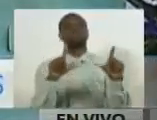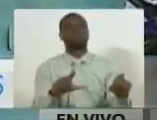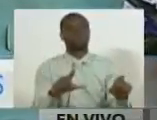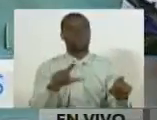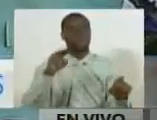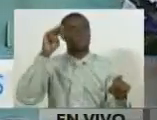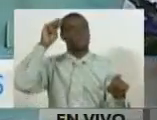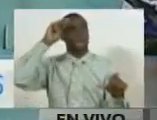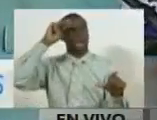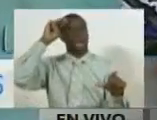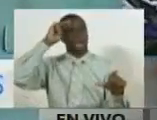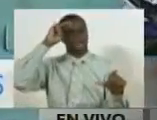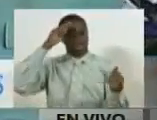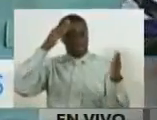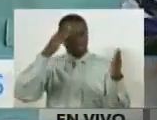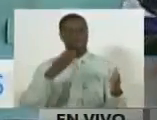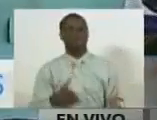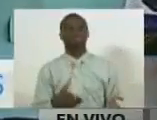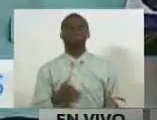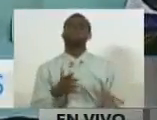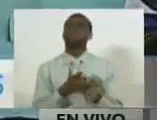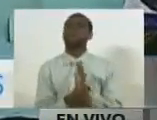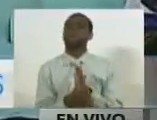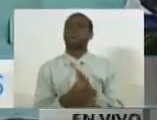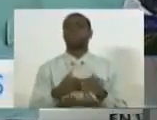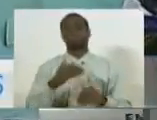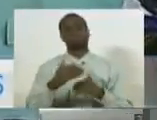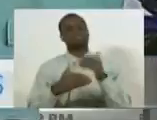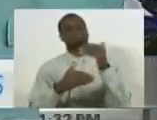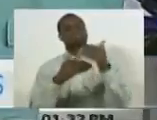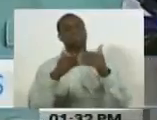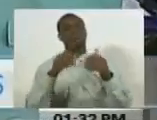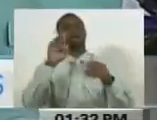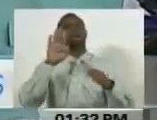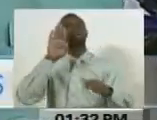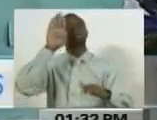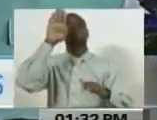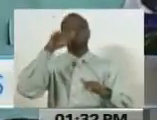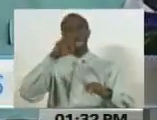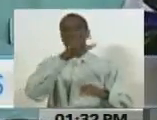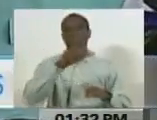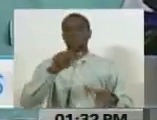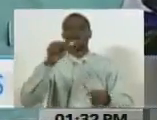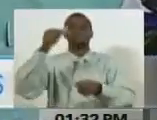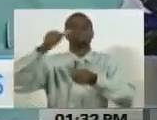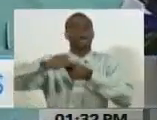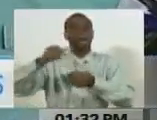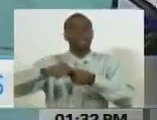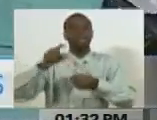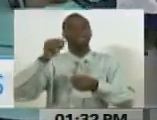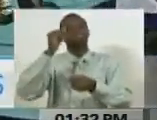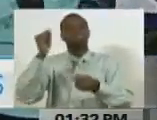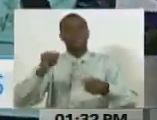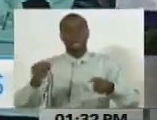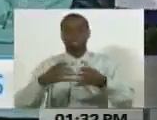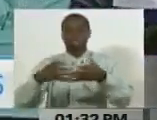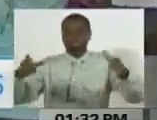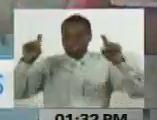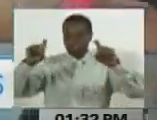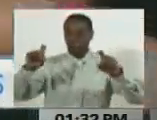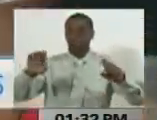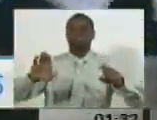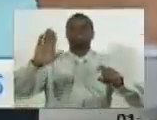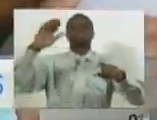maestra para que sigas forjando una nueva generación de maravinos y de zulianos.